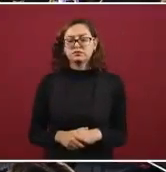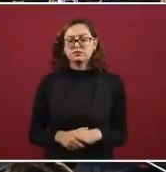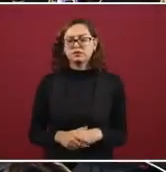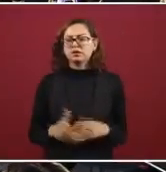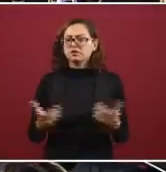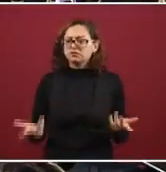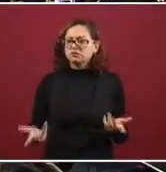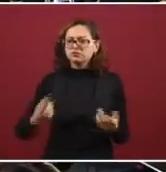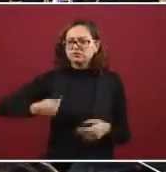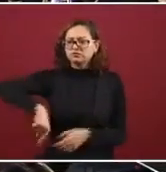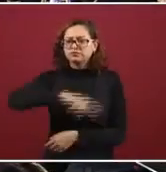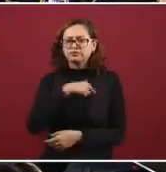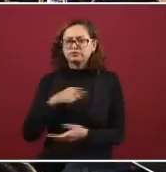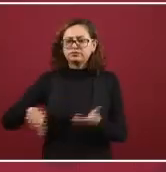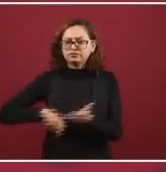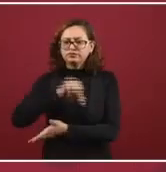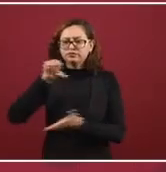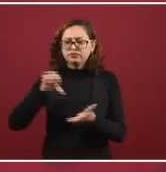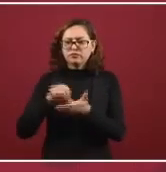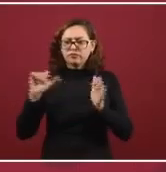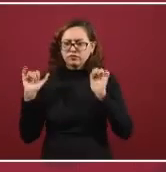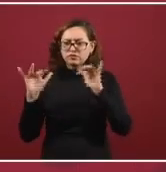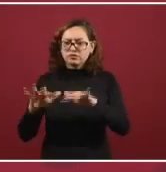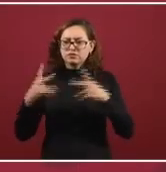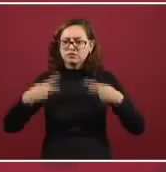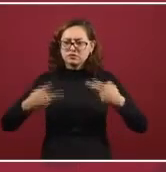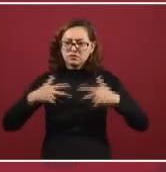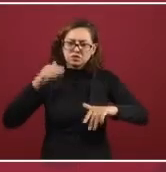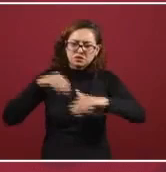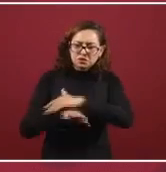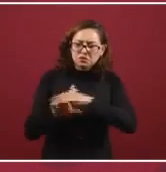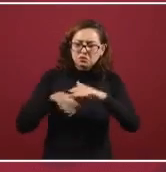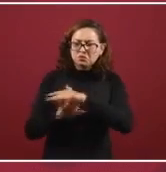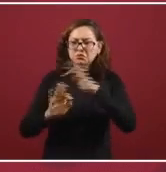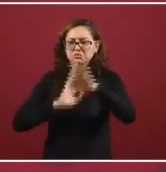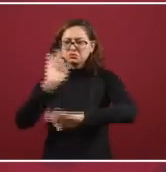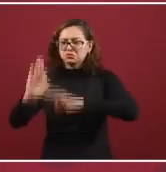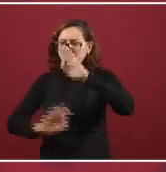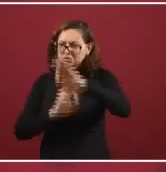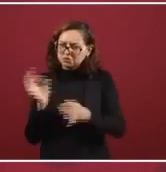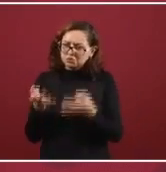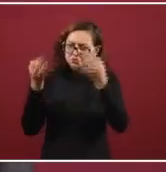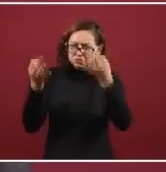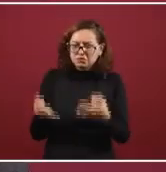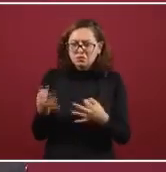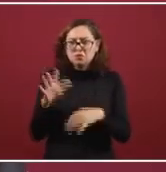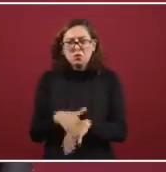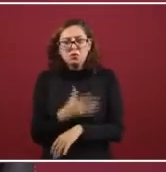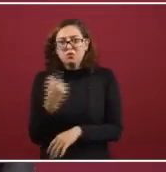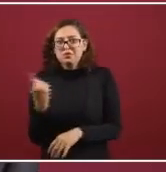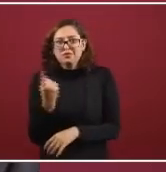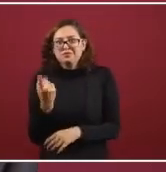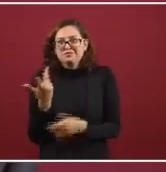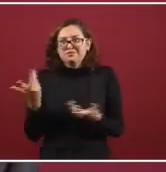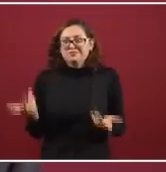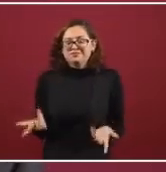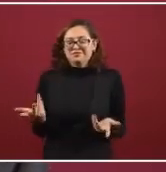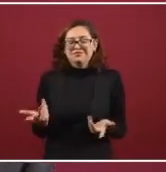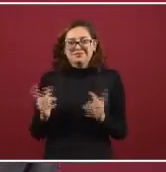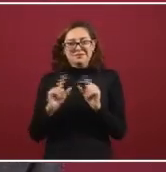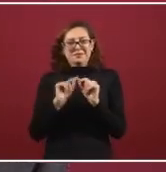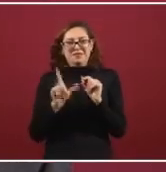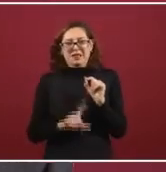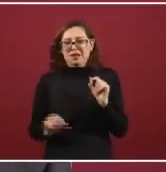vamos a tener para que le demos un trato digno a estas personas, porque es inadmisible que no se lo demos. México no